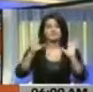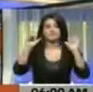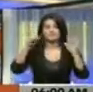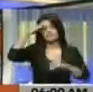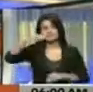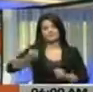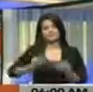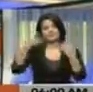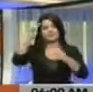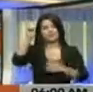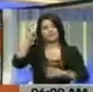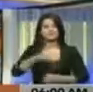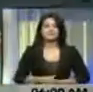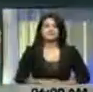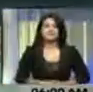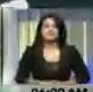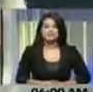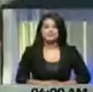¡Viva Venezuela! Que tengan bien feliz día.